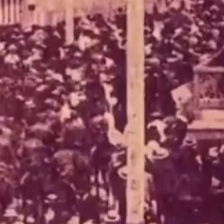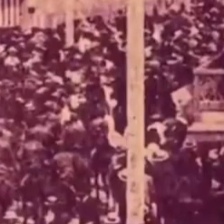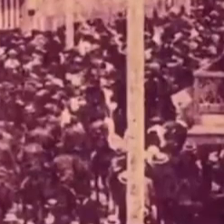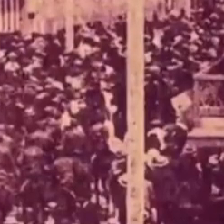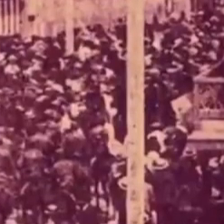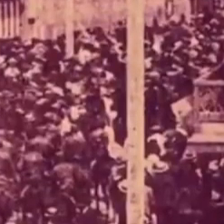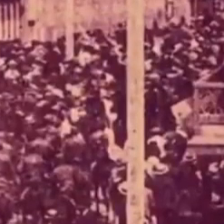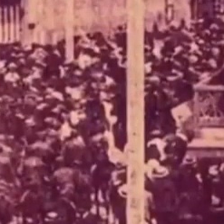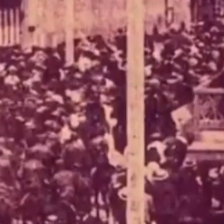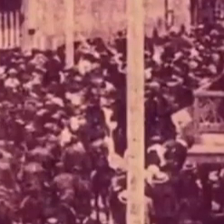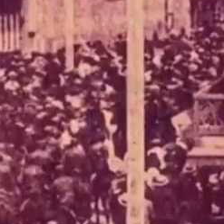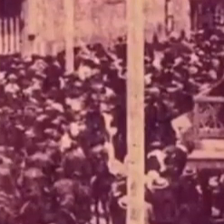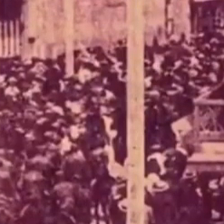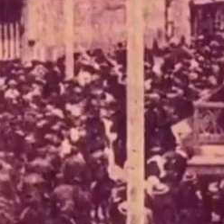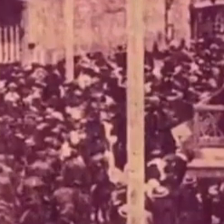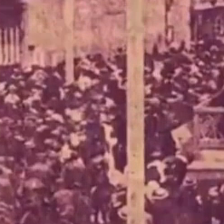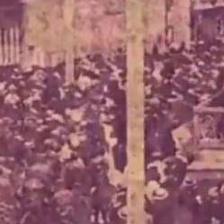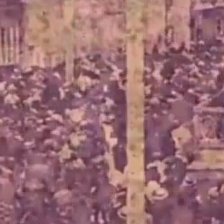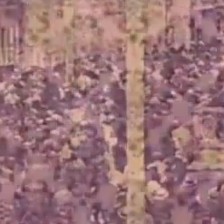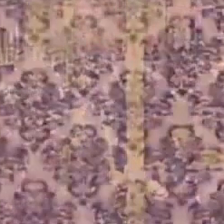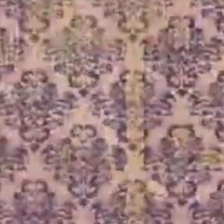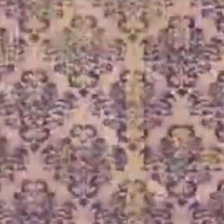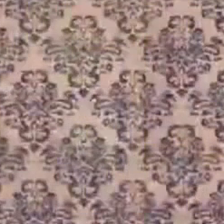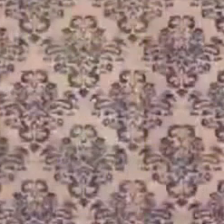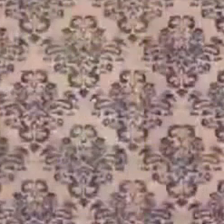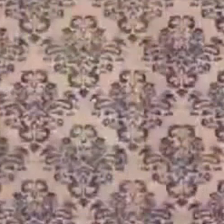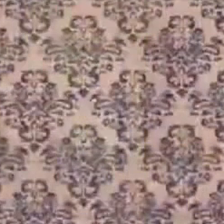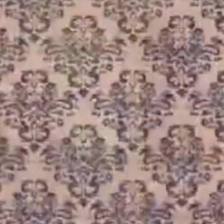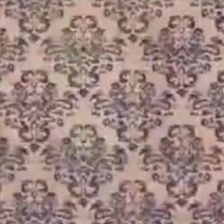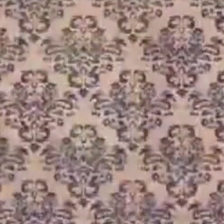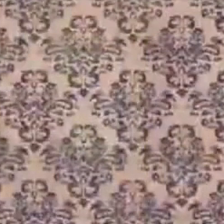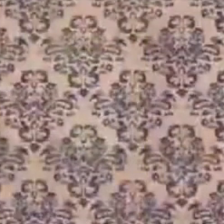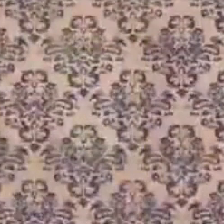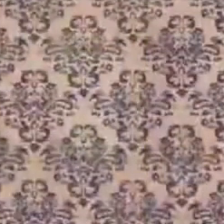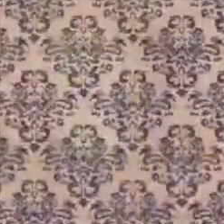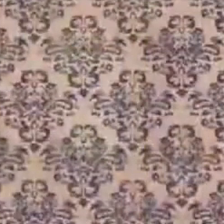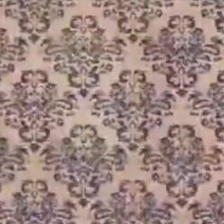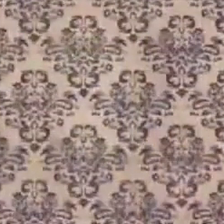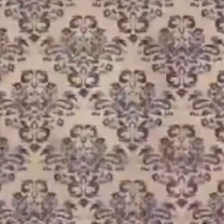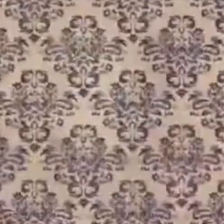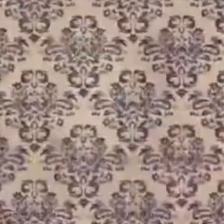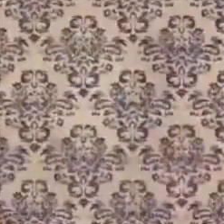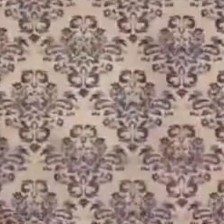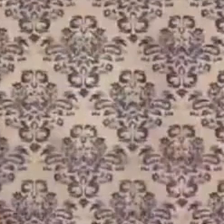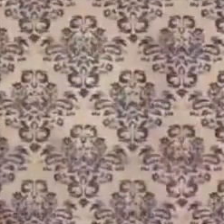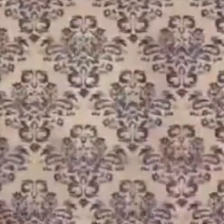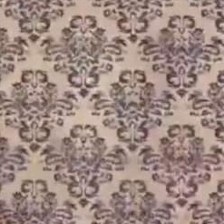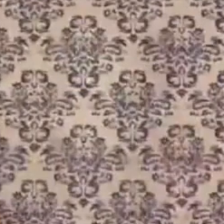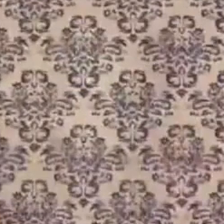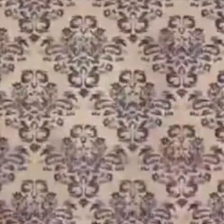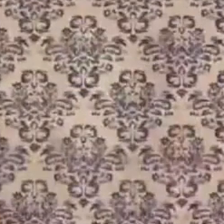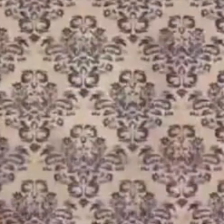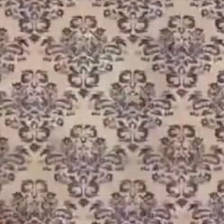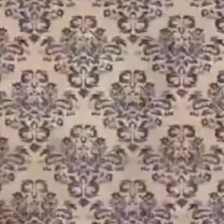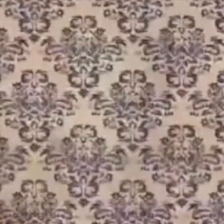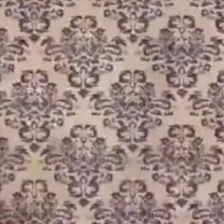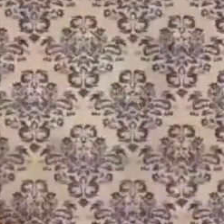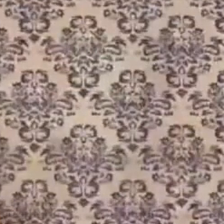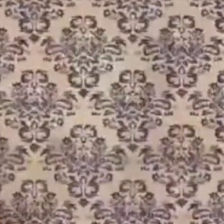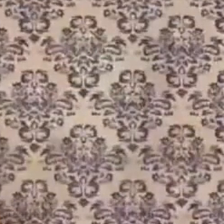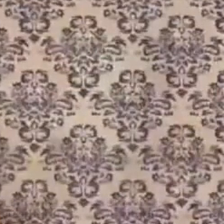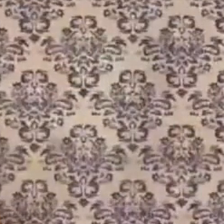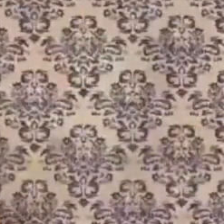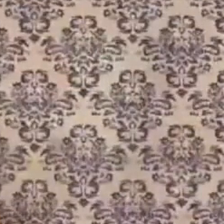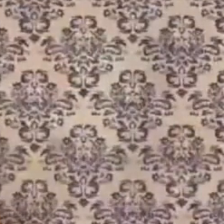1896. Venía de una familia humilde, por lo que apenas salió del colegio, tuvo que empezar a laborar como secretaria en la